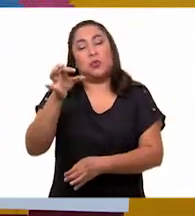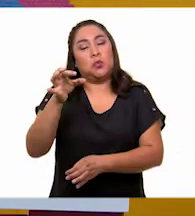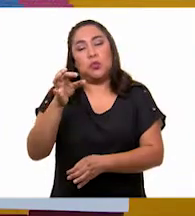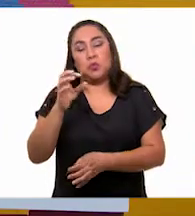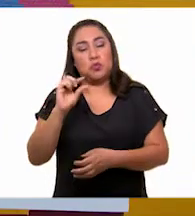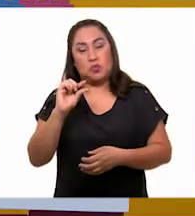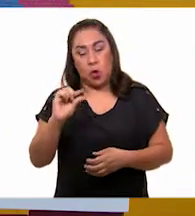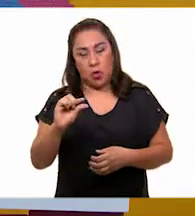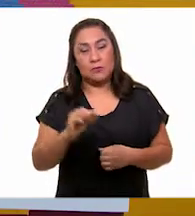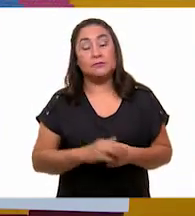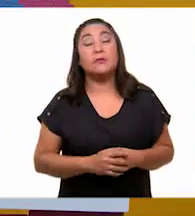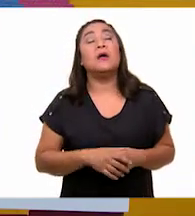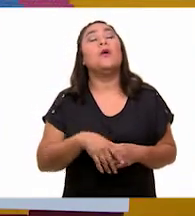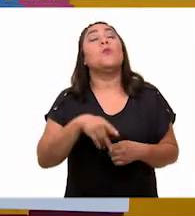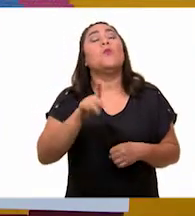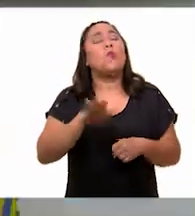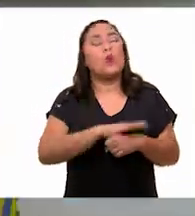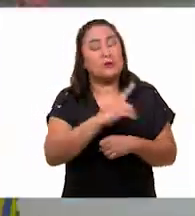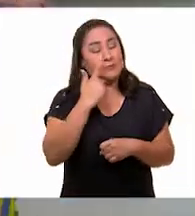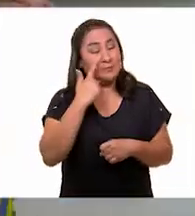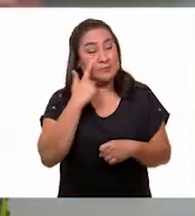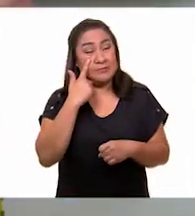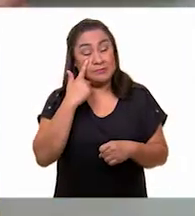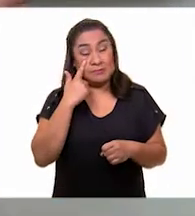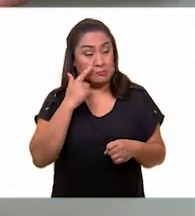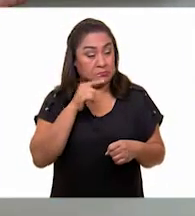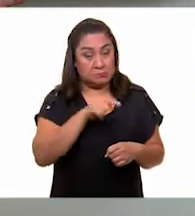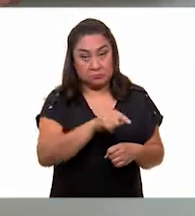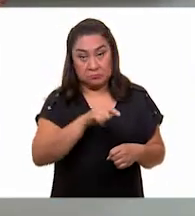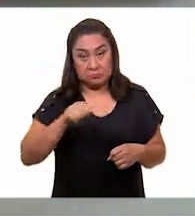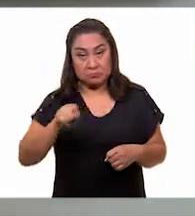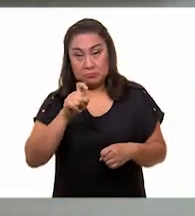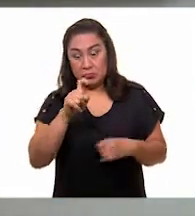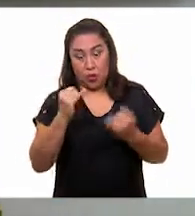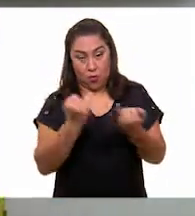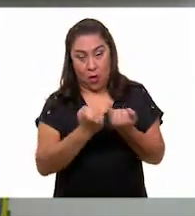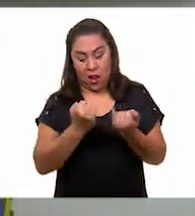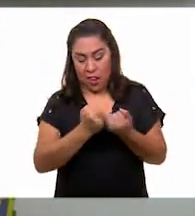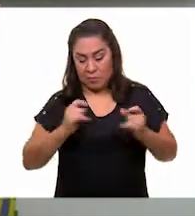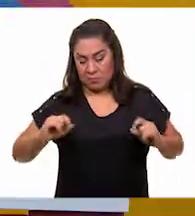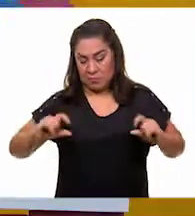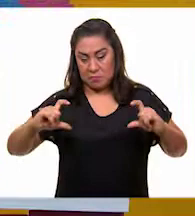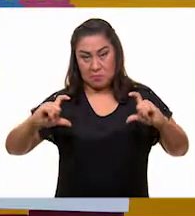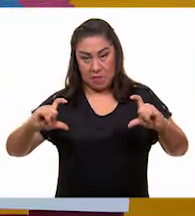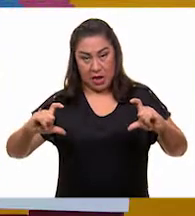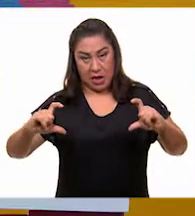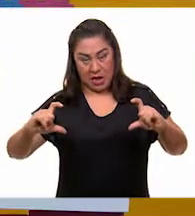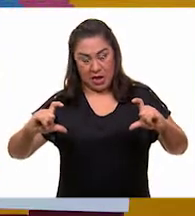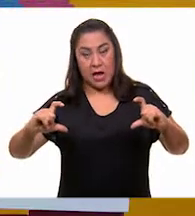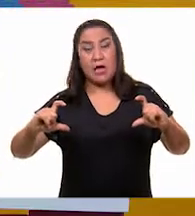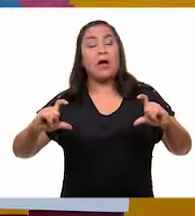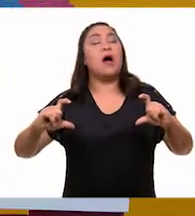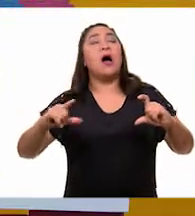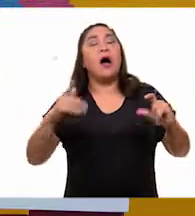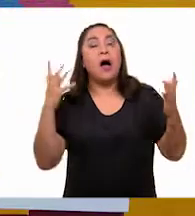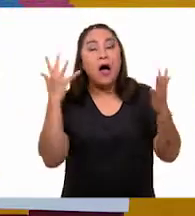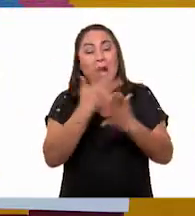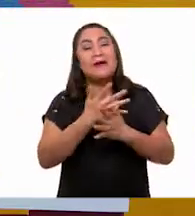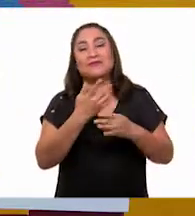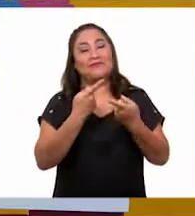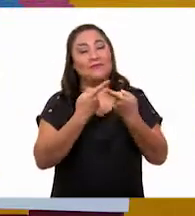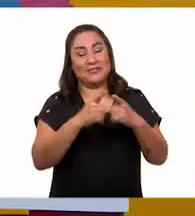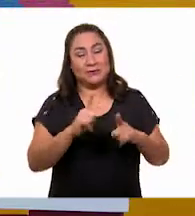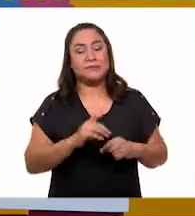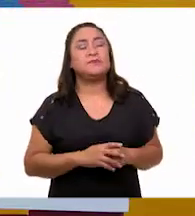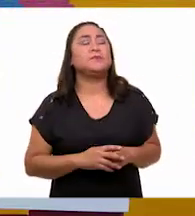en realidad, porque la cantidad de agua era la misma, ¿cierto? Era la misma, pero bueno, aquí ya comprobamos que no. ¿Y qué